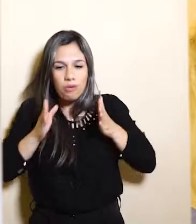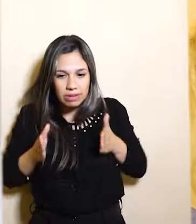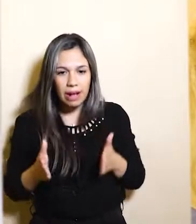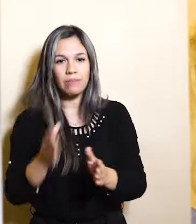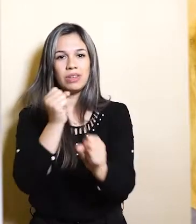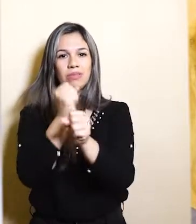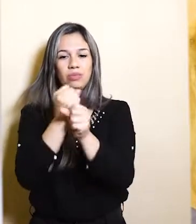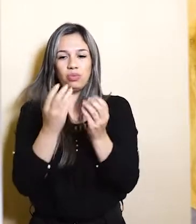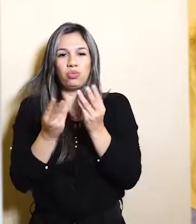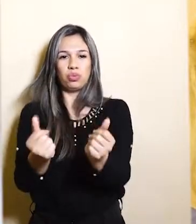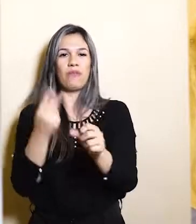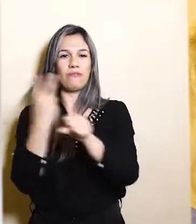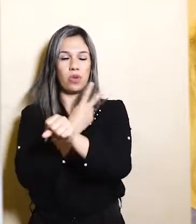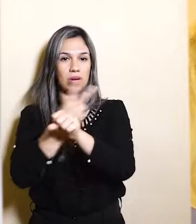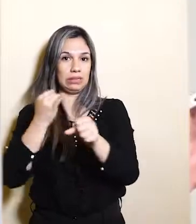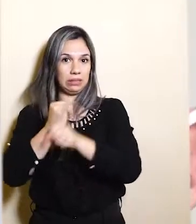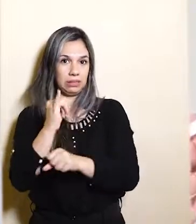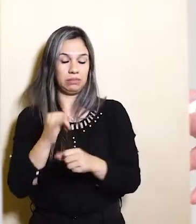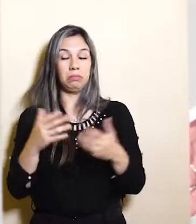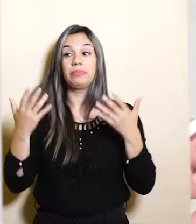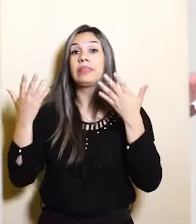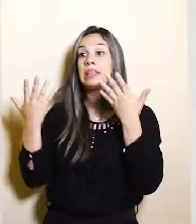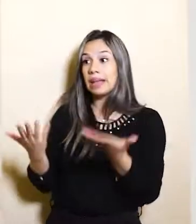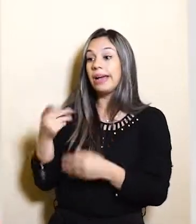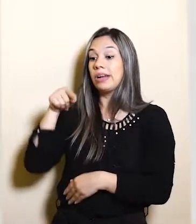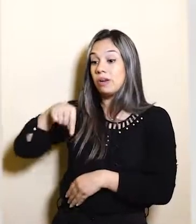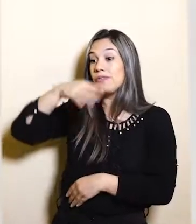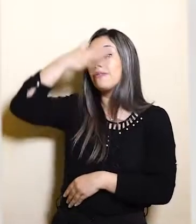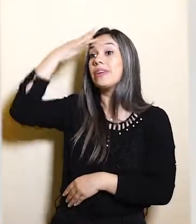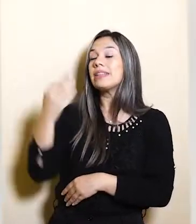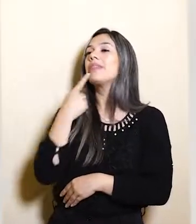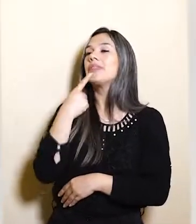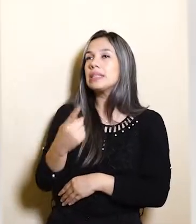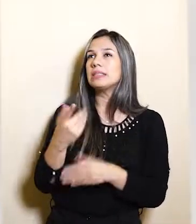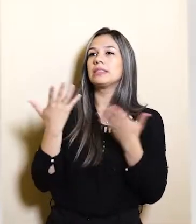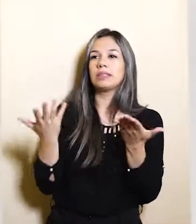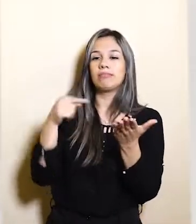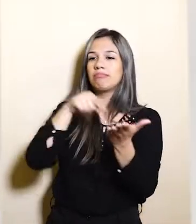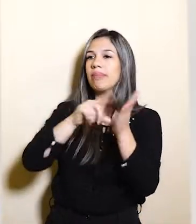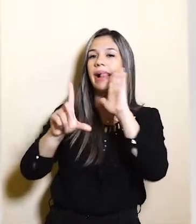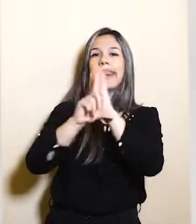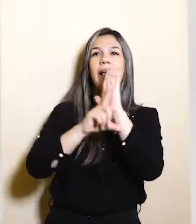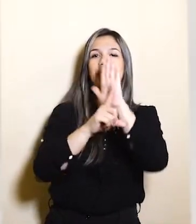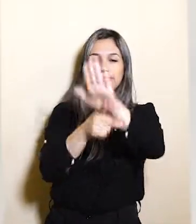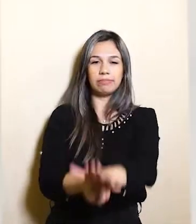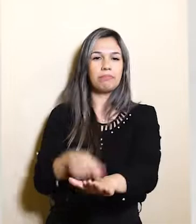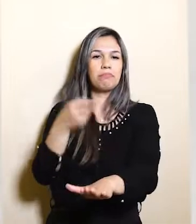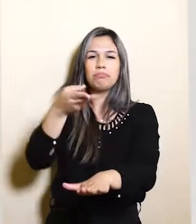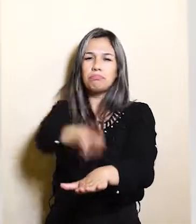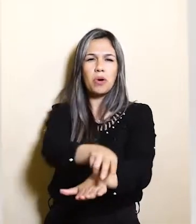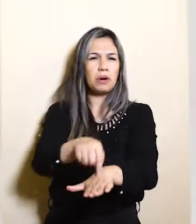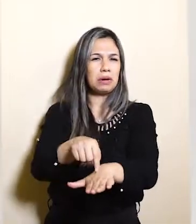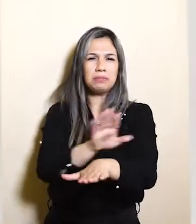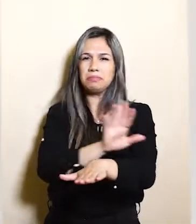la violencia sexual. Claro, la realidad nos está diciendo a gritos que efectivamente es letra muerta. Lo que tenemos puede estar muy bien hecho,